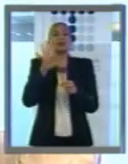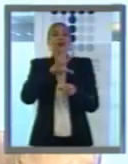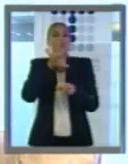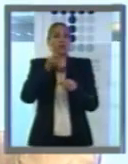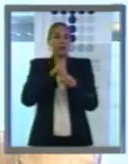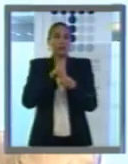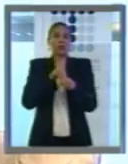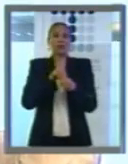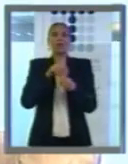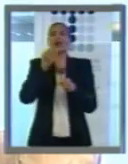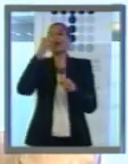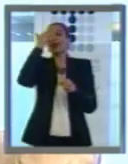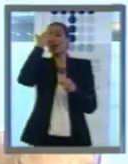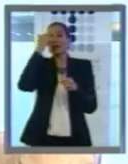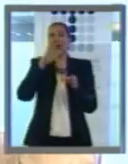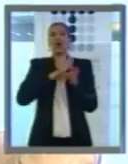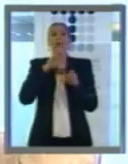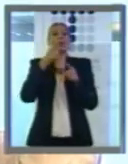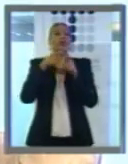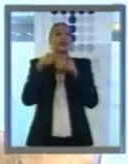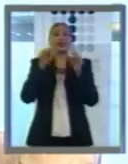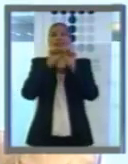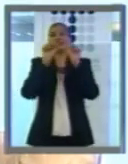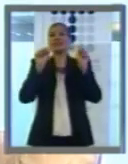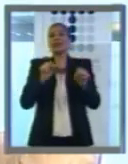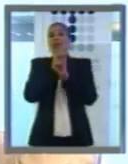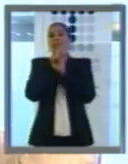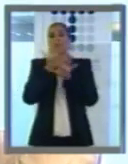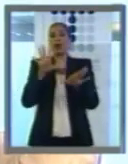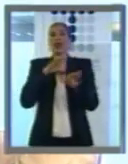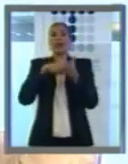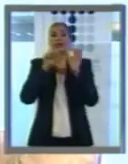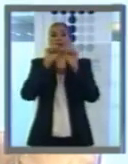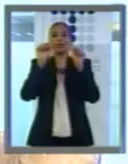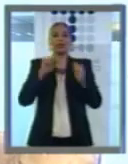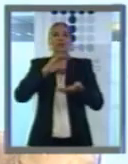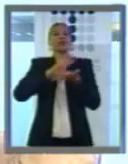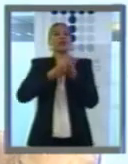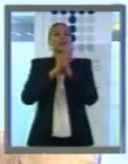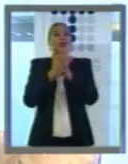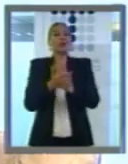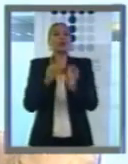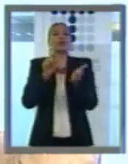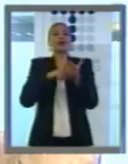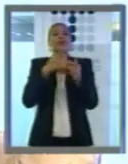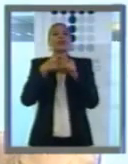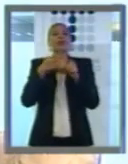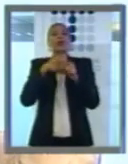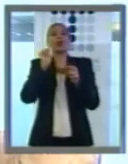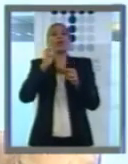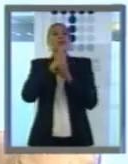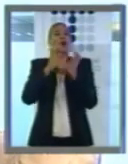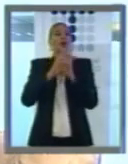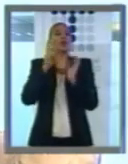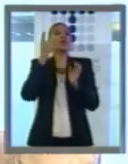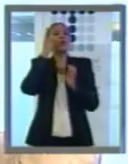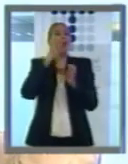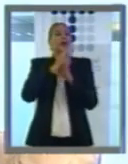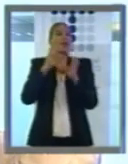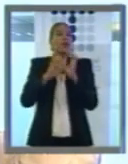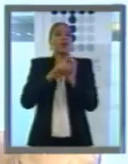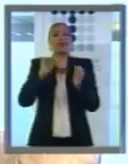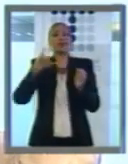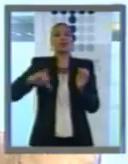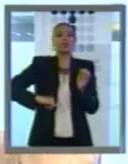integrando. Un recordatorio de cuáles son estos sistemas de información es el sistema de evolución patrimonial de declaración de intereses y constancia de